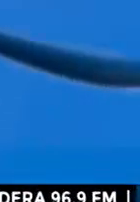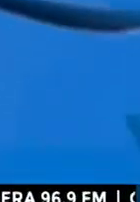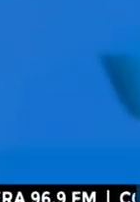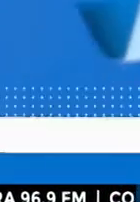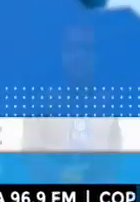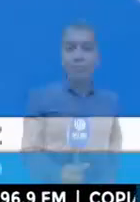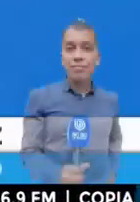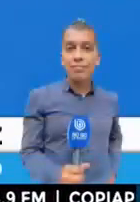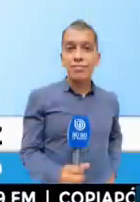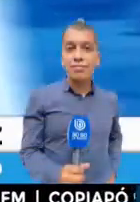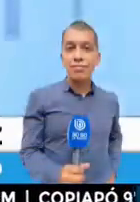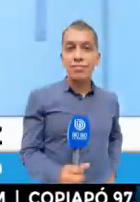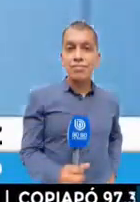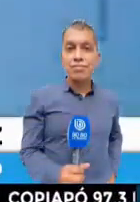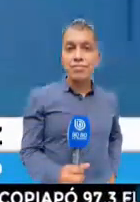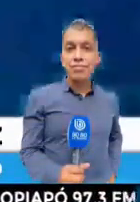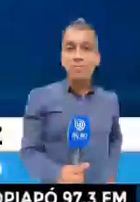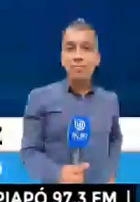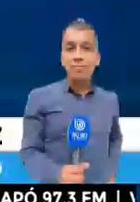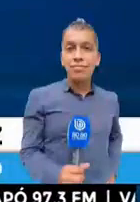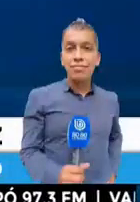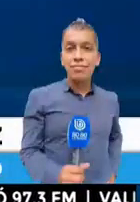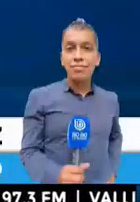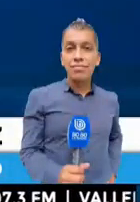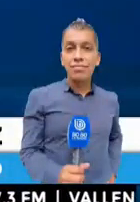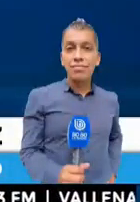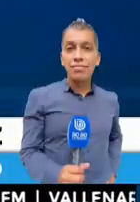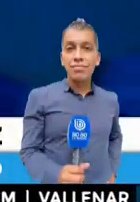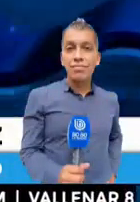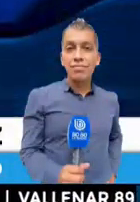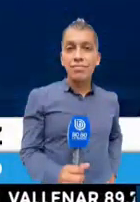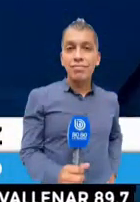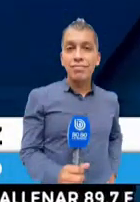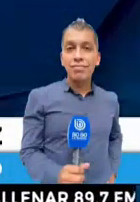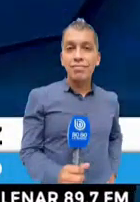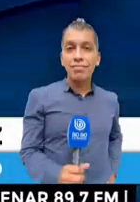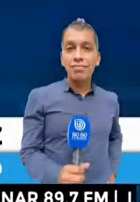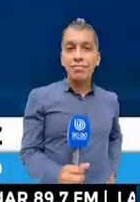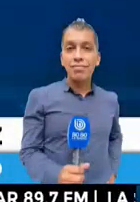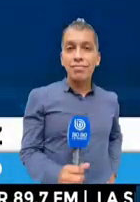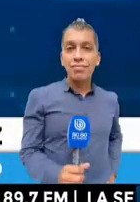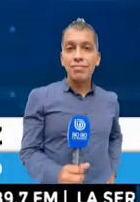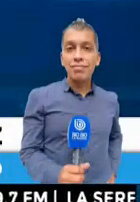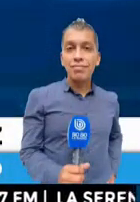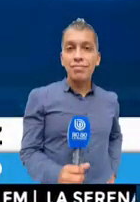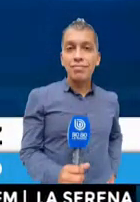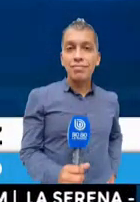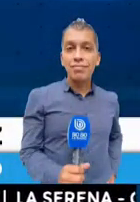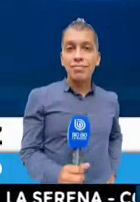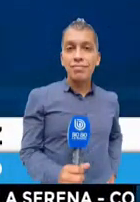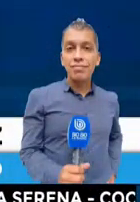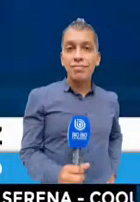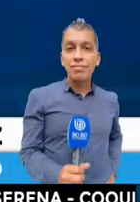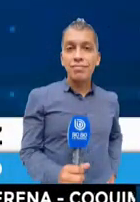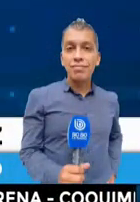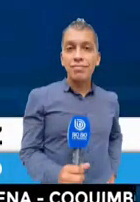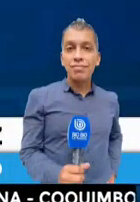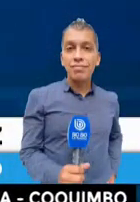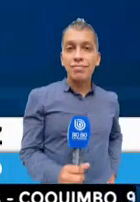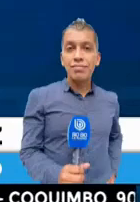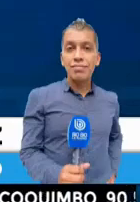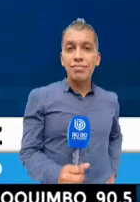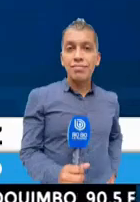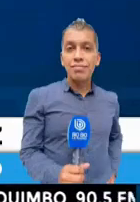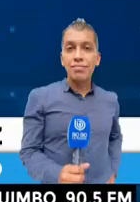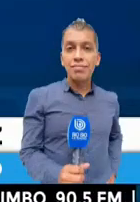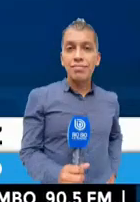serie de situaciones complejas que está viviendo la comuna debido al crecimiento exponencial de la población, la instalación de bandas de